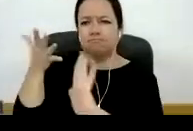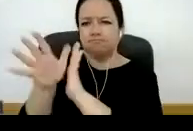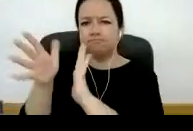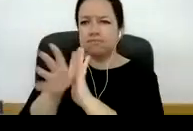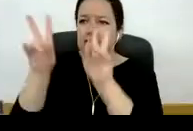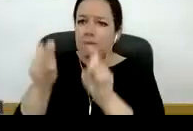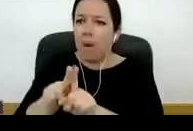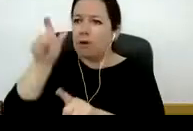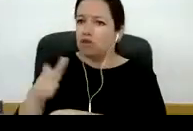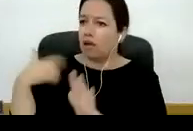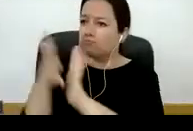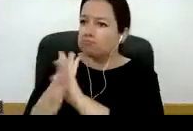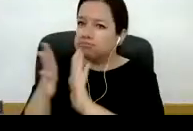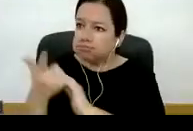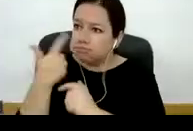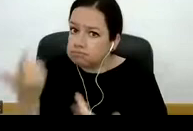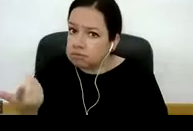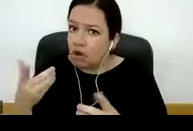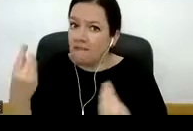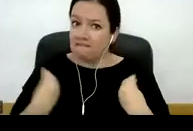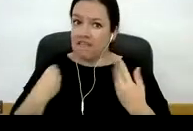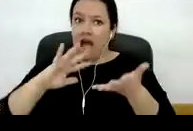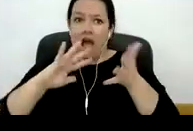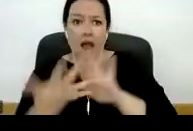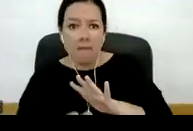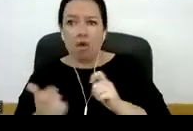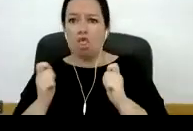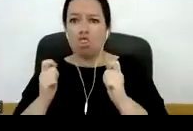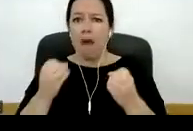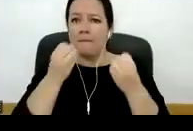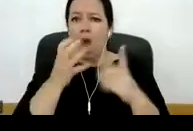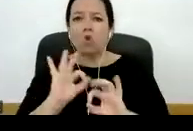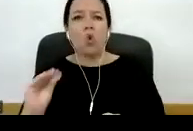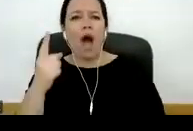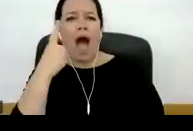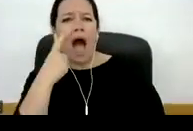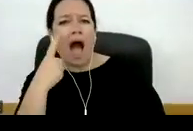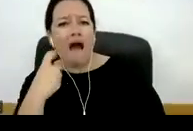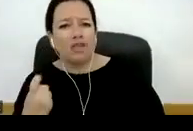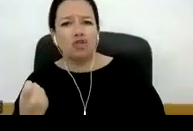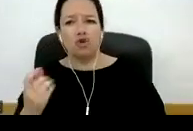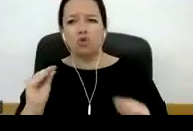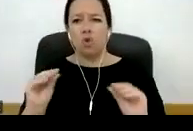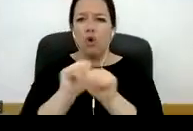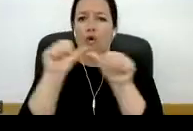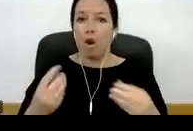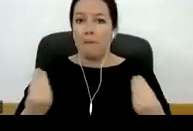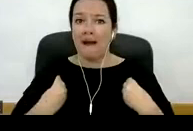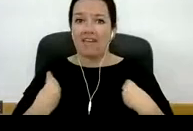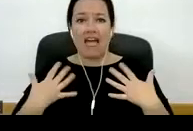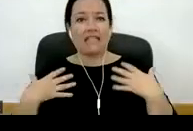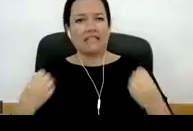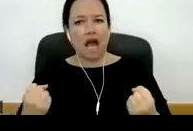de convencer a alguien para realizar determinados cambios en su nutrición o en sus hábitos, sus estilos de vida